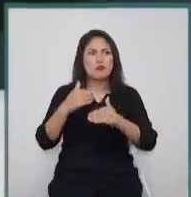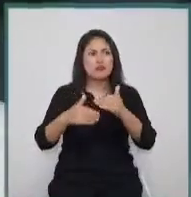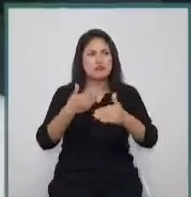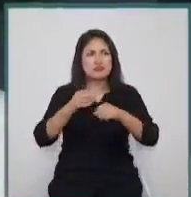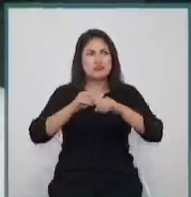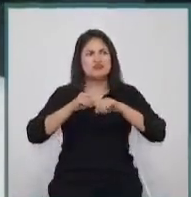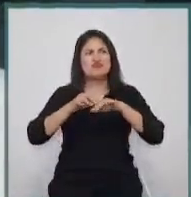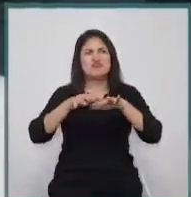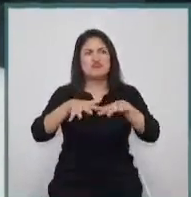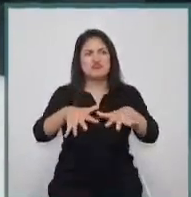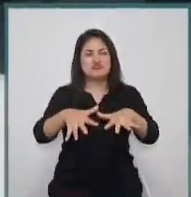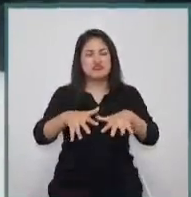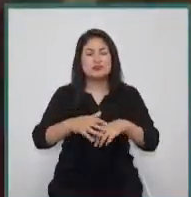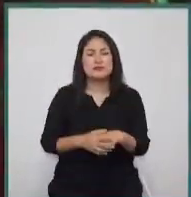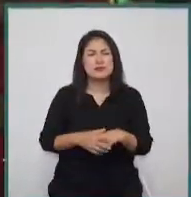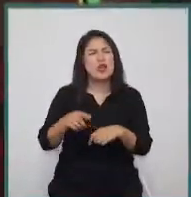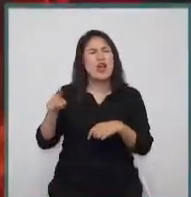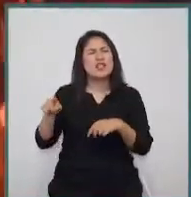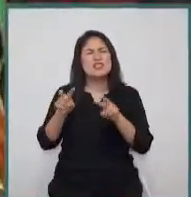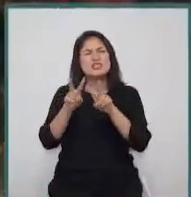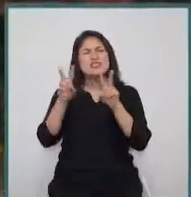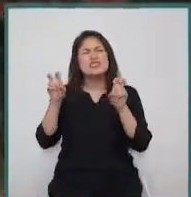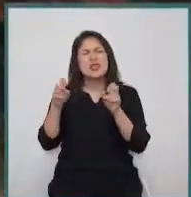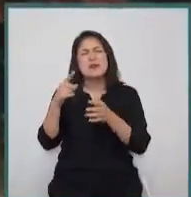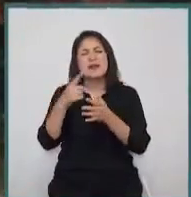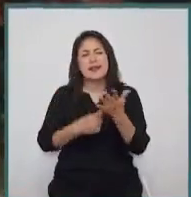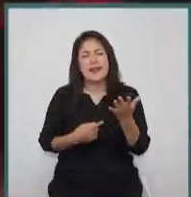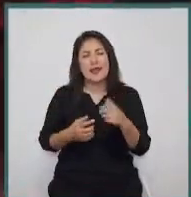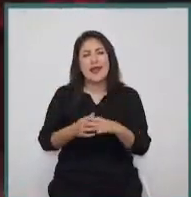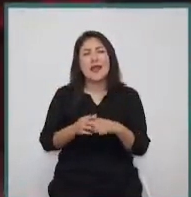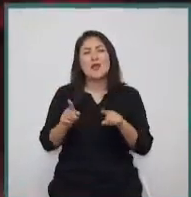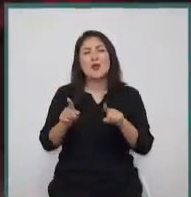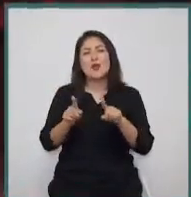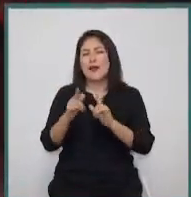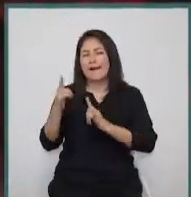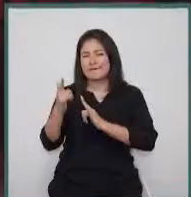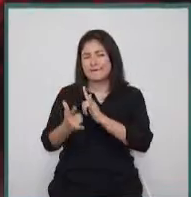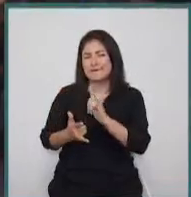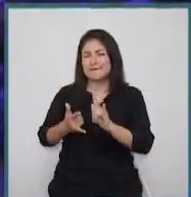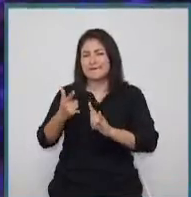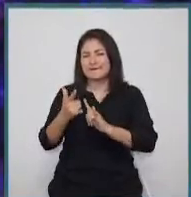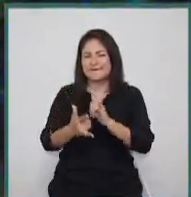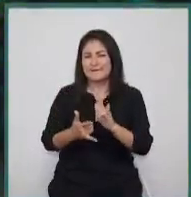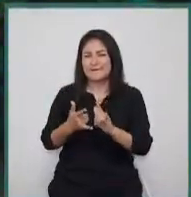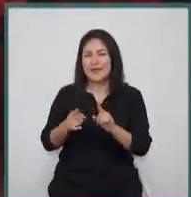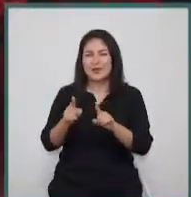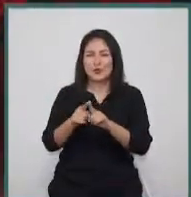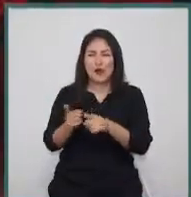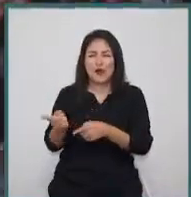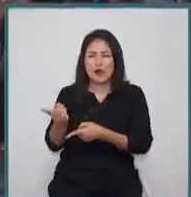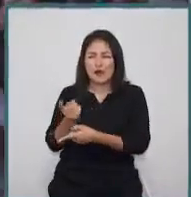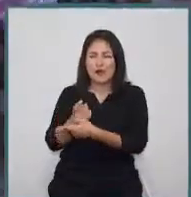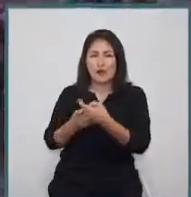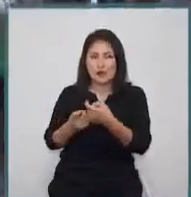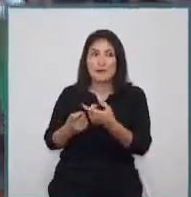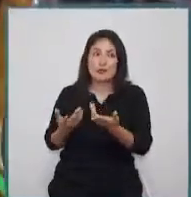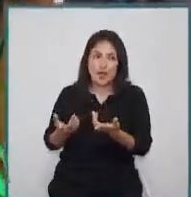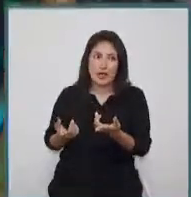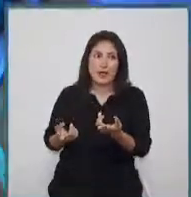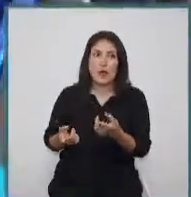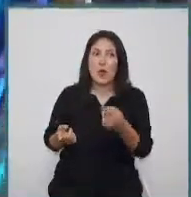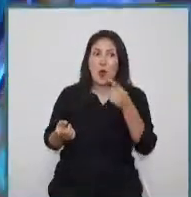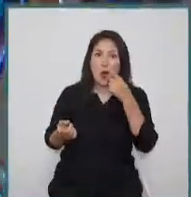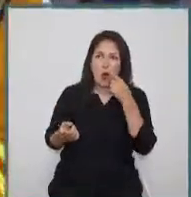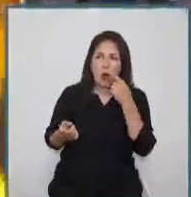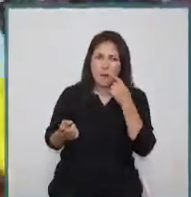vuelve citadino o huaylano moderno. El mensaje más importante es el enamoramiento, es la conquista de